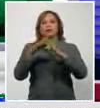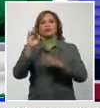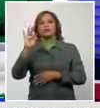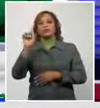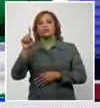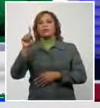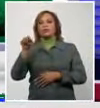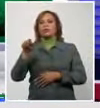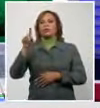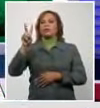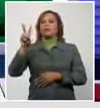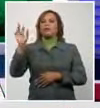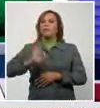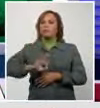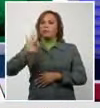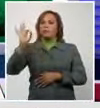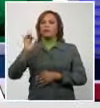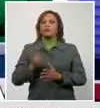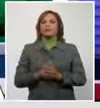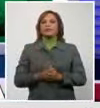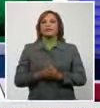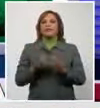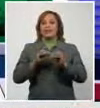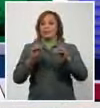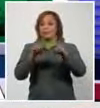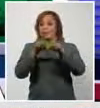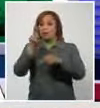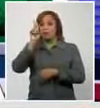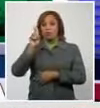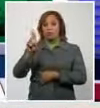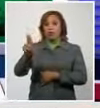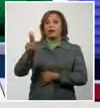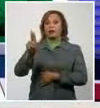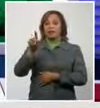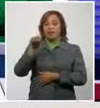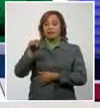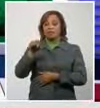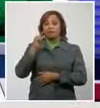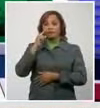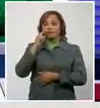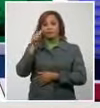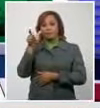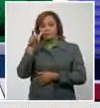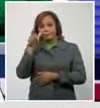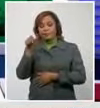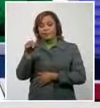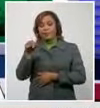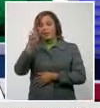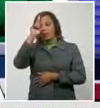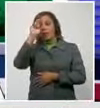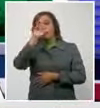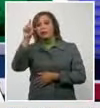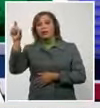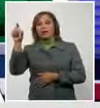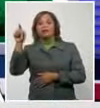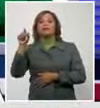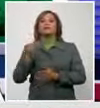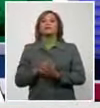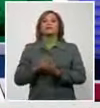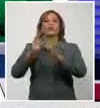81,2%. En terapia intensiva o en las terapias intensivas de nuestros hospitales, una